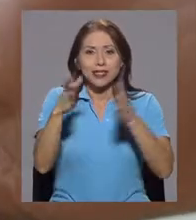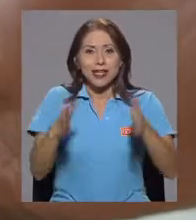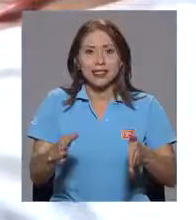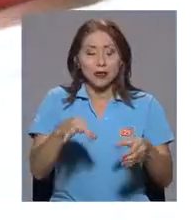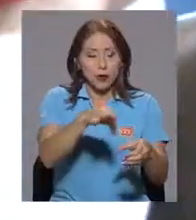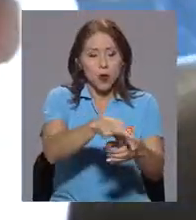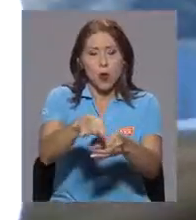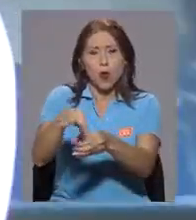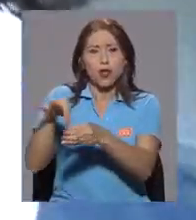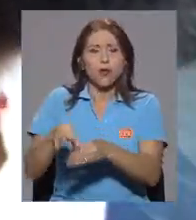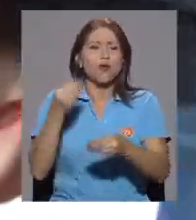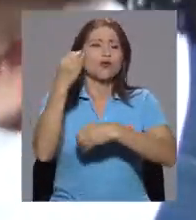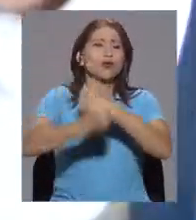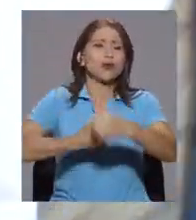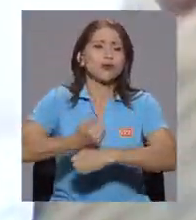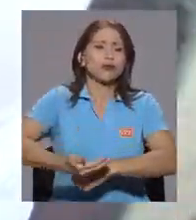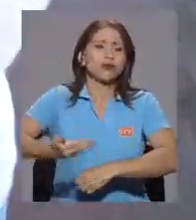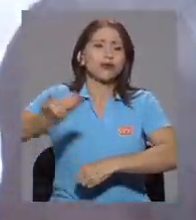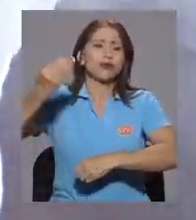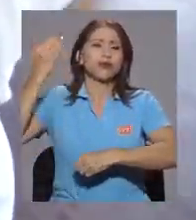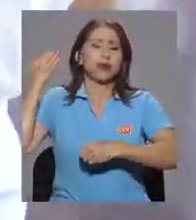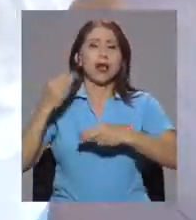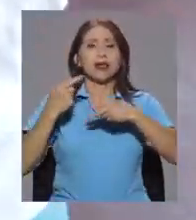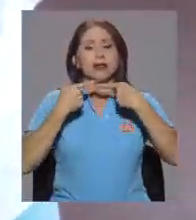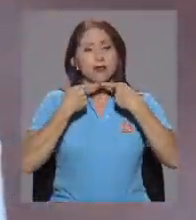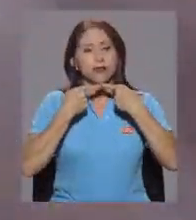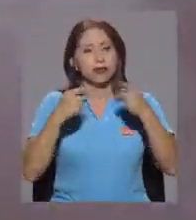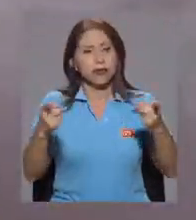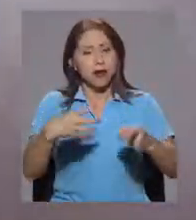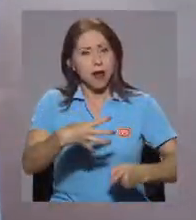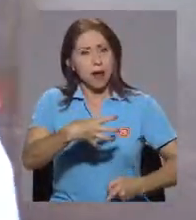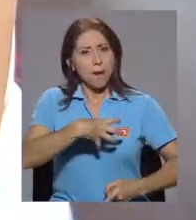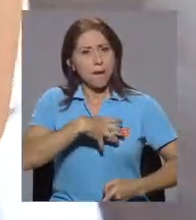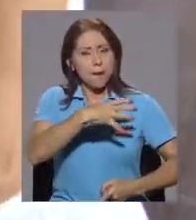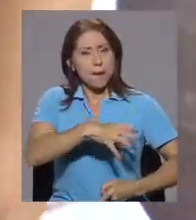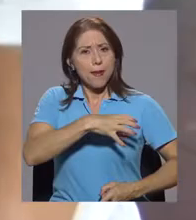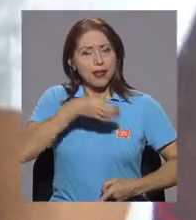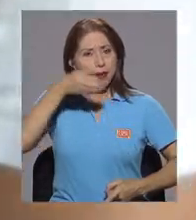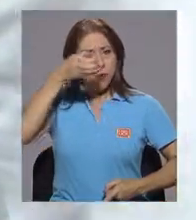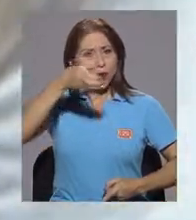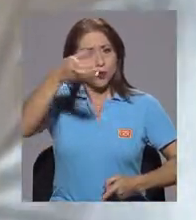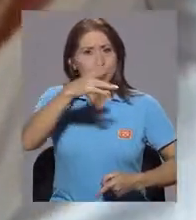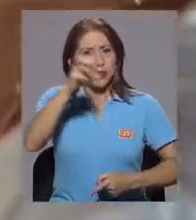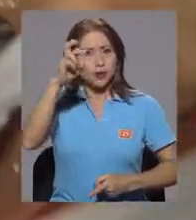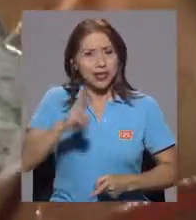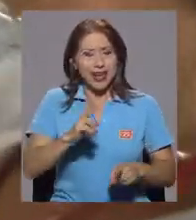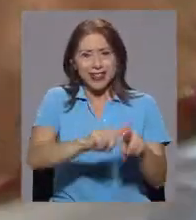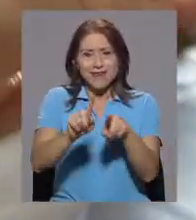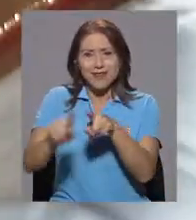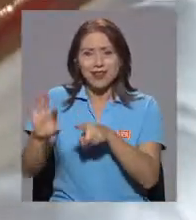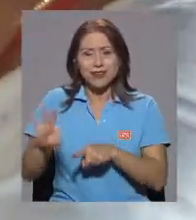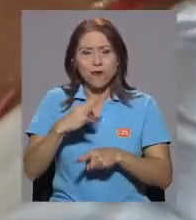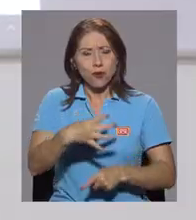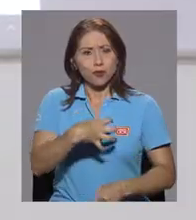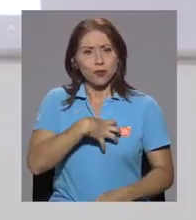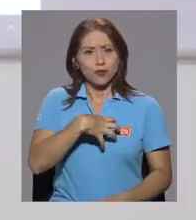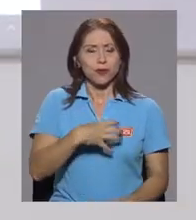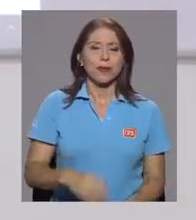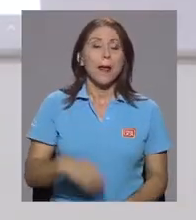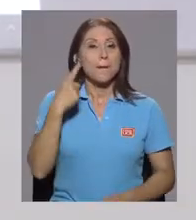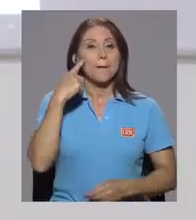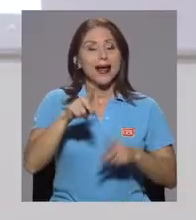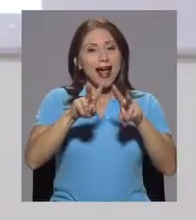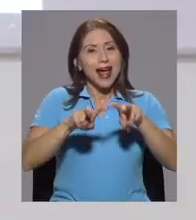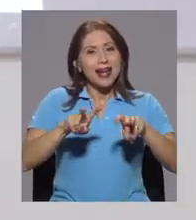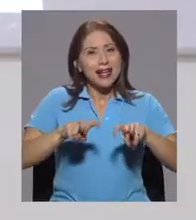milenario, razón por la cual fue declarado como Patrimonio Cultural de Costa Rica en sus variedades autóctonas. Precisamente para analizar